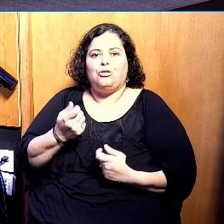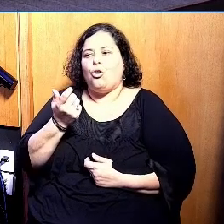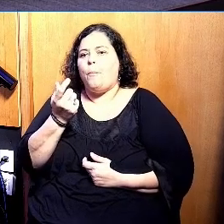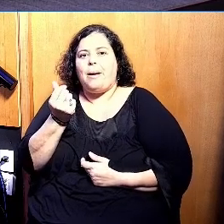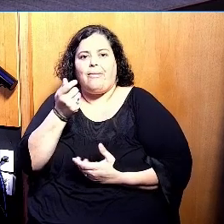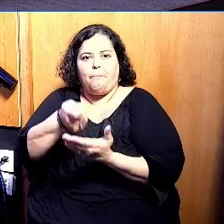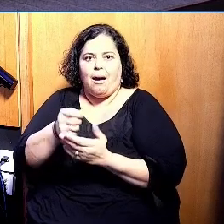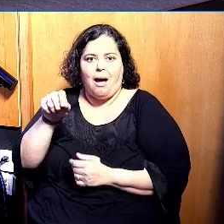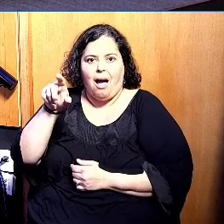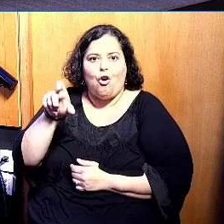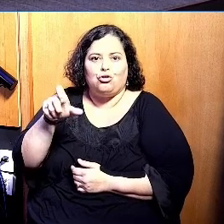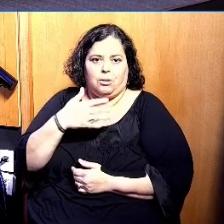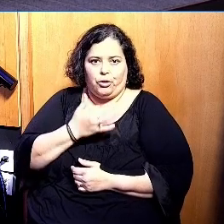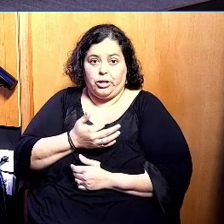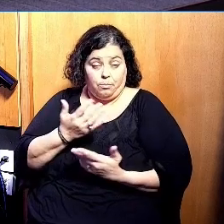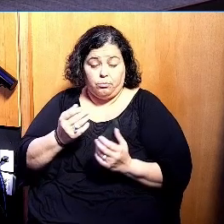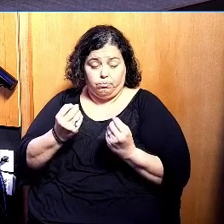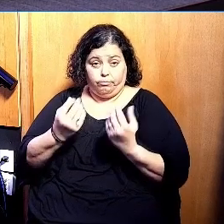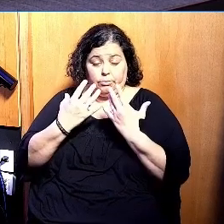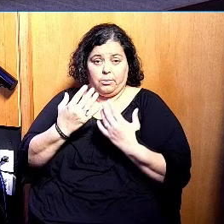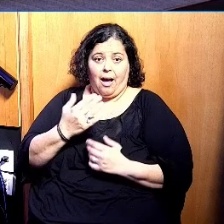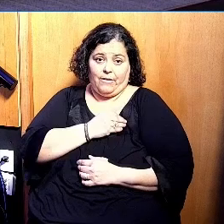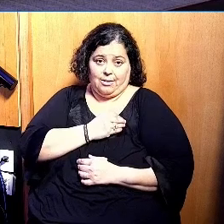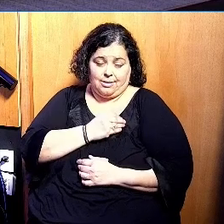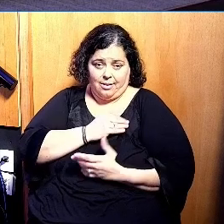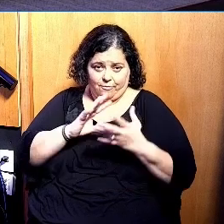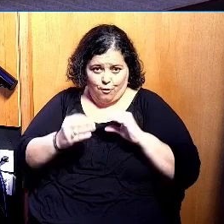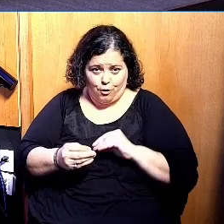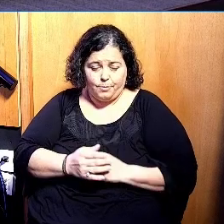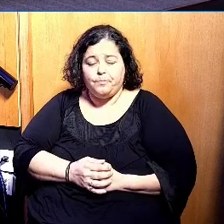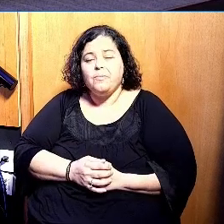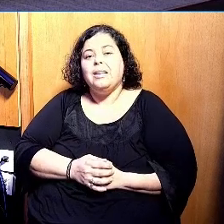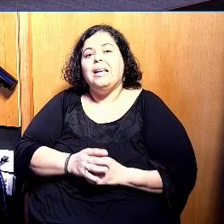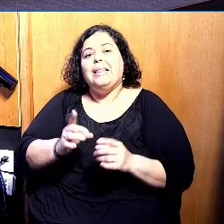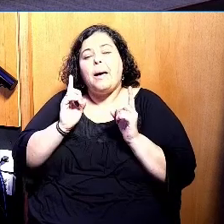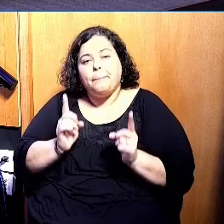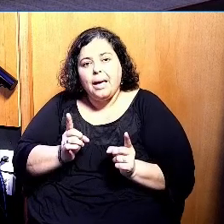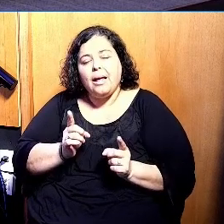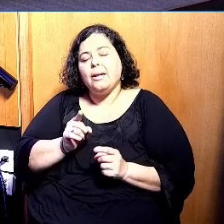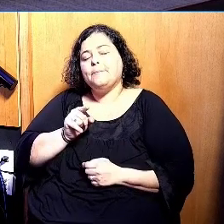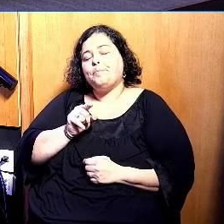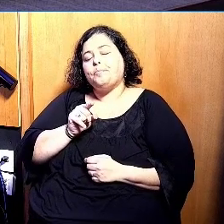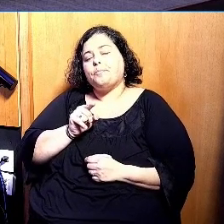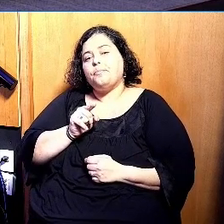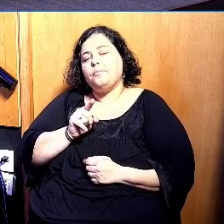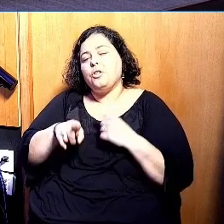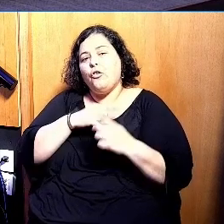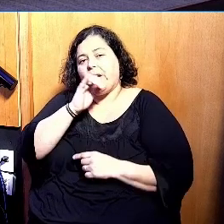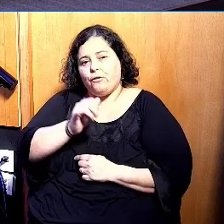Y el observatorio CEIBAL, que también se los mencioné anteriormente, esto, como les comenté, es información que está